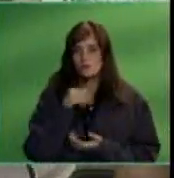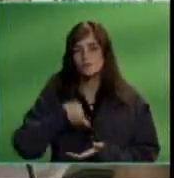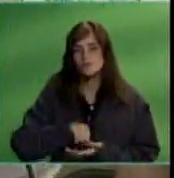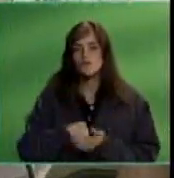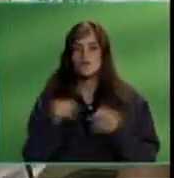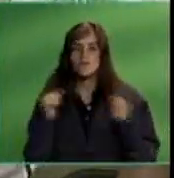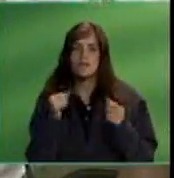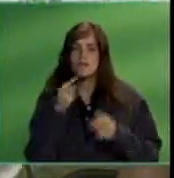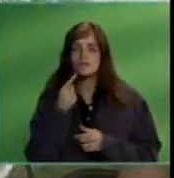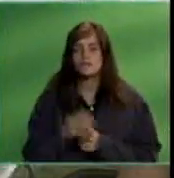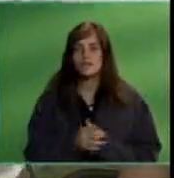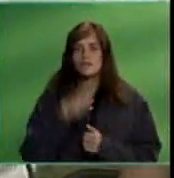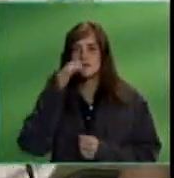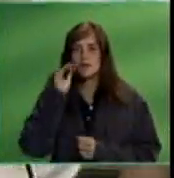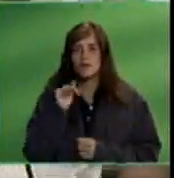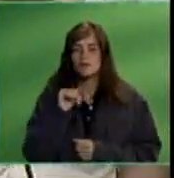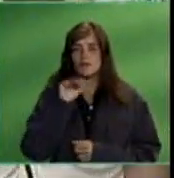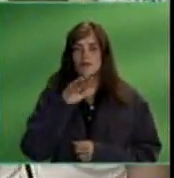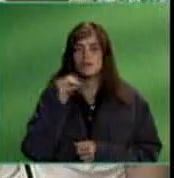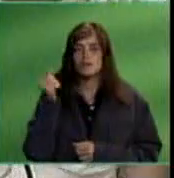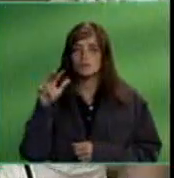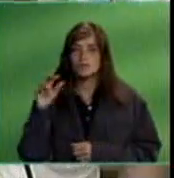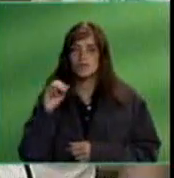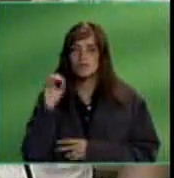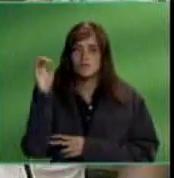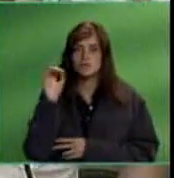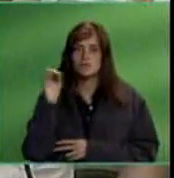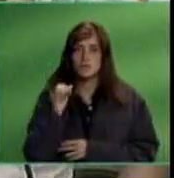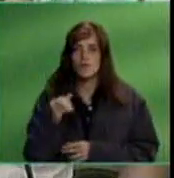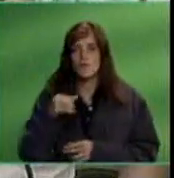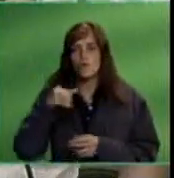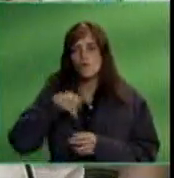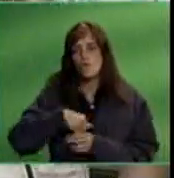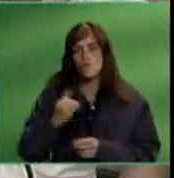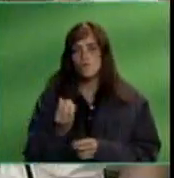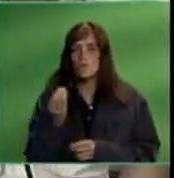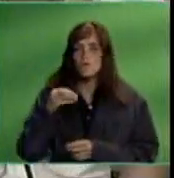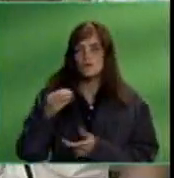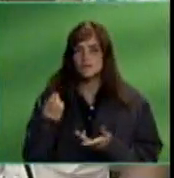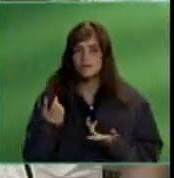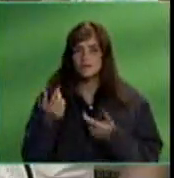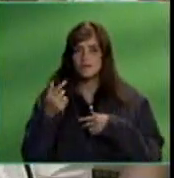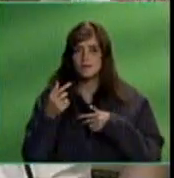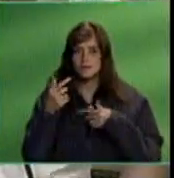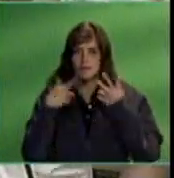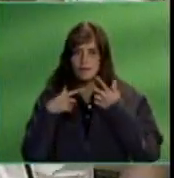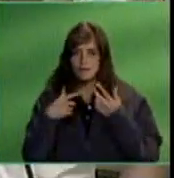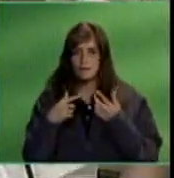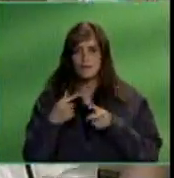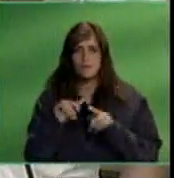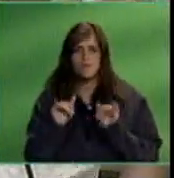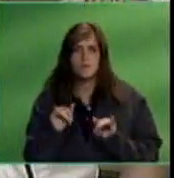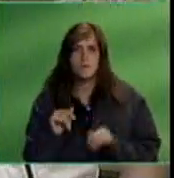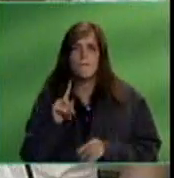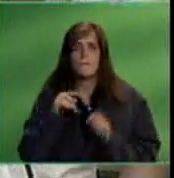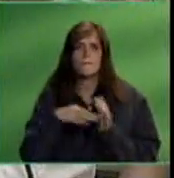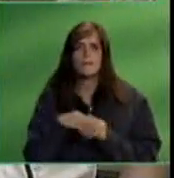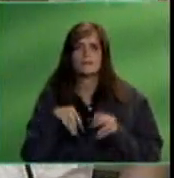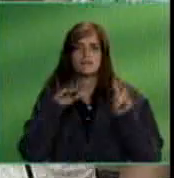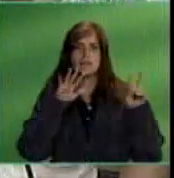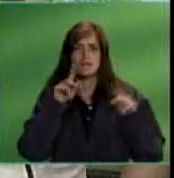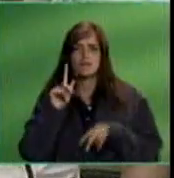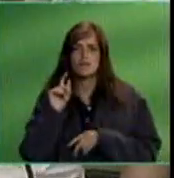medo usted dice que Nicolás Maduro sacó 530 por de votos más que quién se va a creer Eso sí pero en ese mismo centro electoral usted sacó